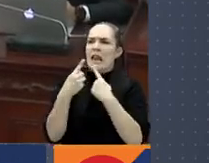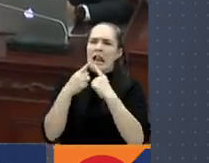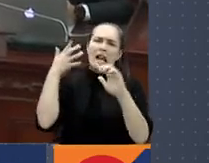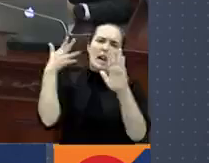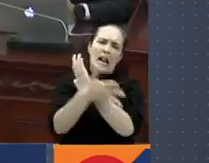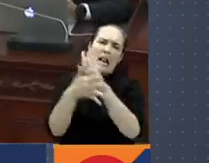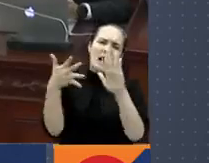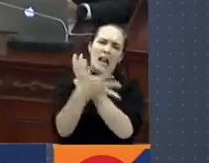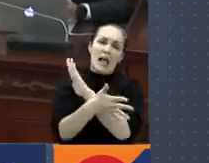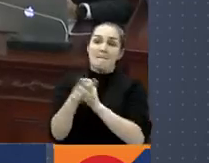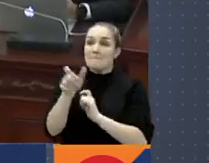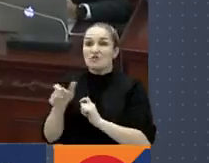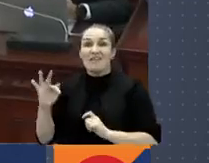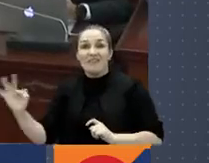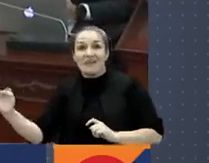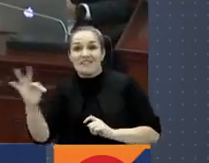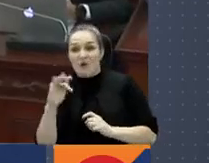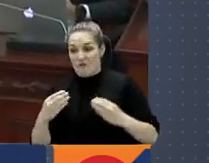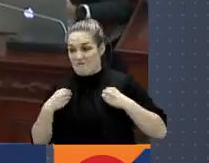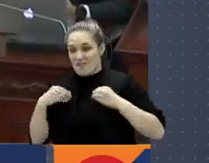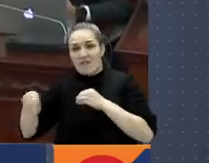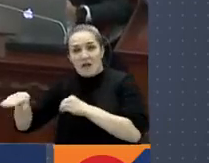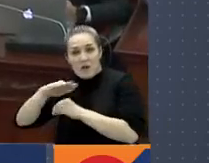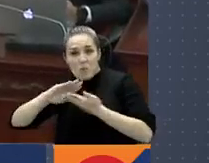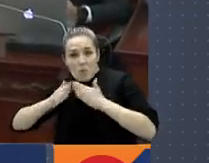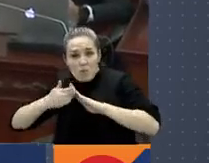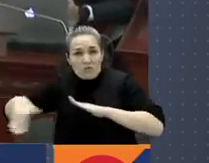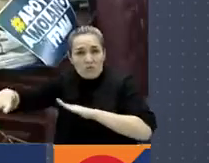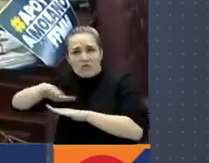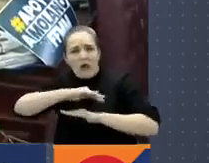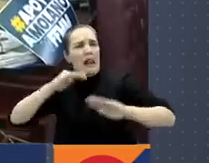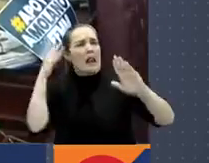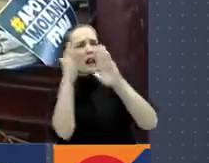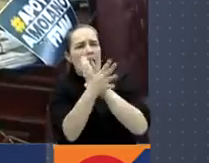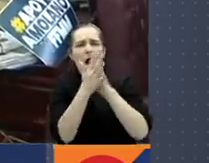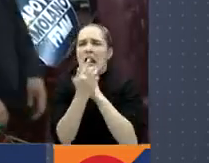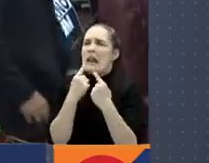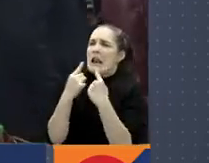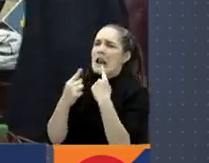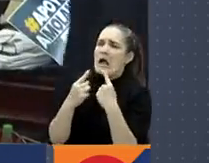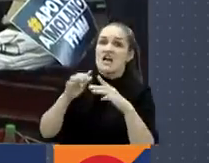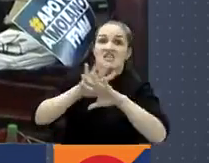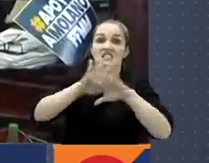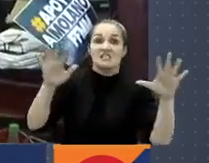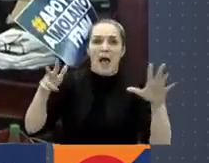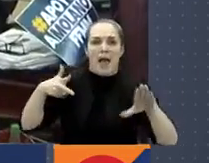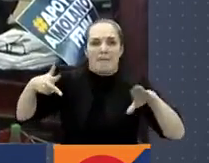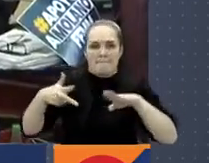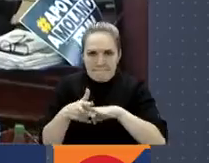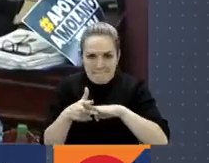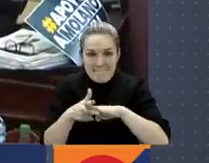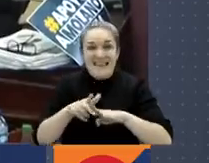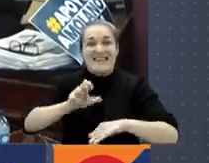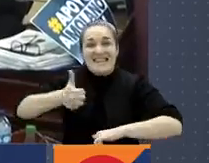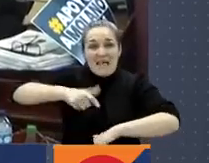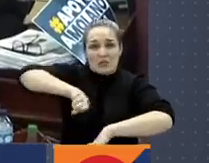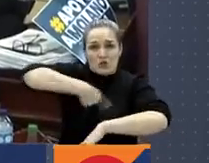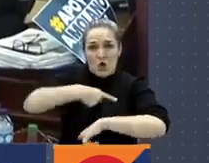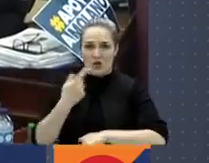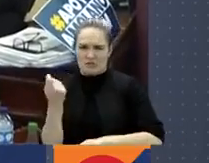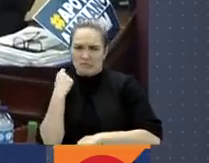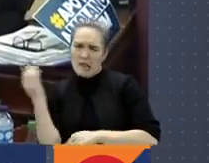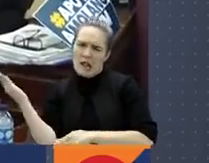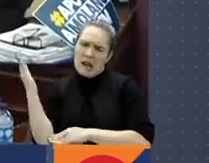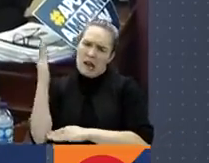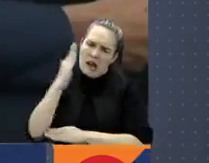habitantes de esta vereda este debate de moción de censura terminará hoy con la votación de los representantes a la